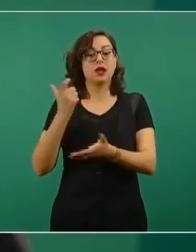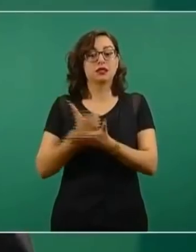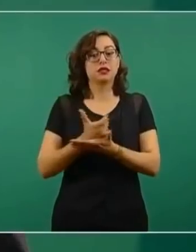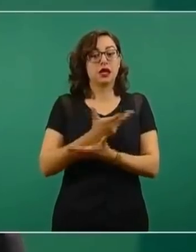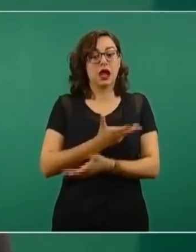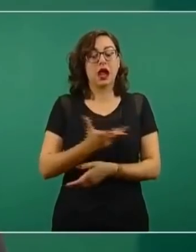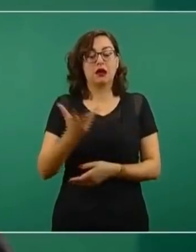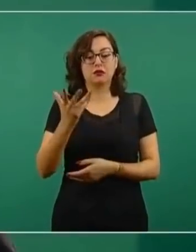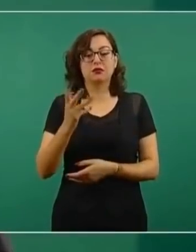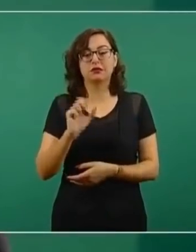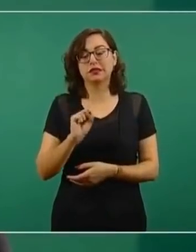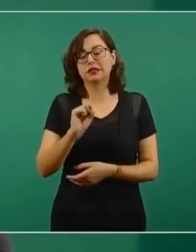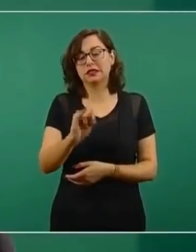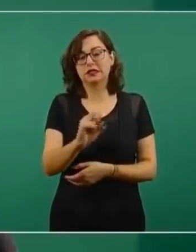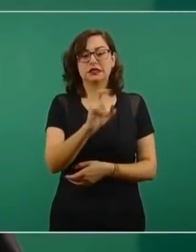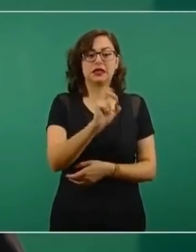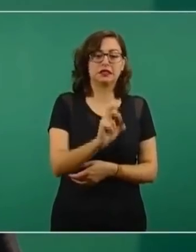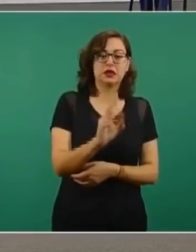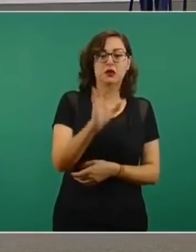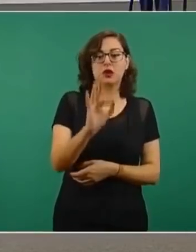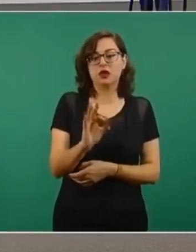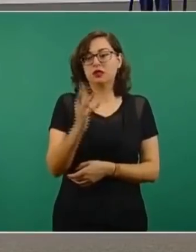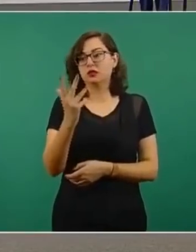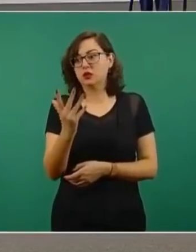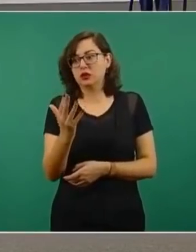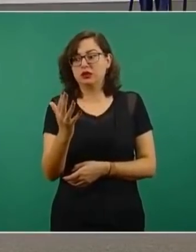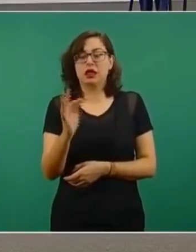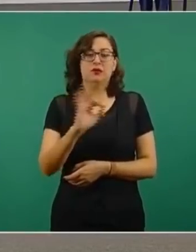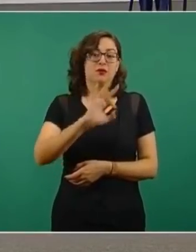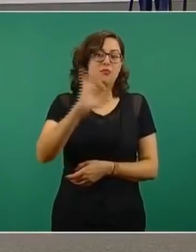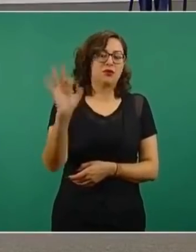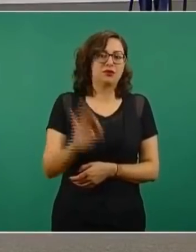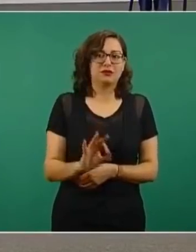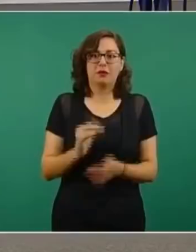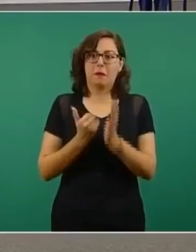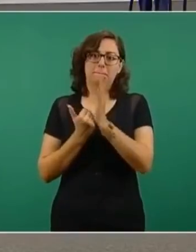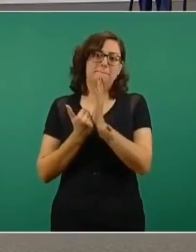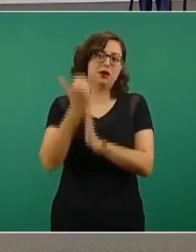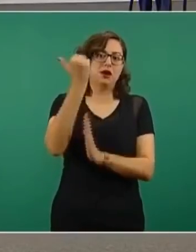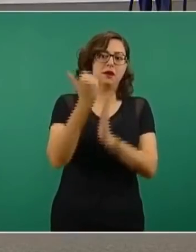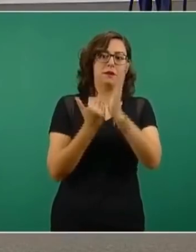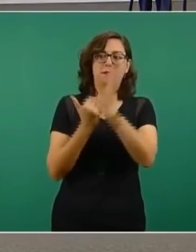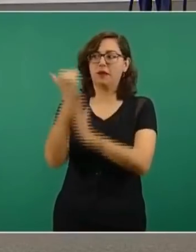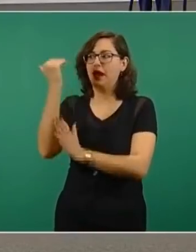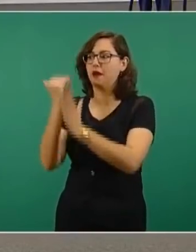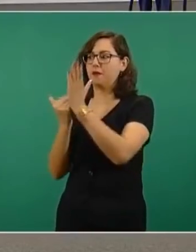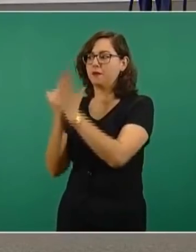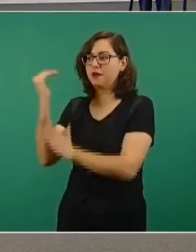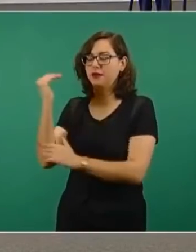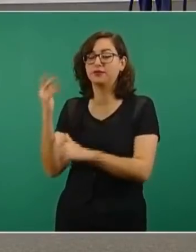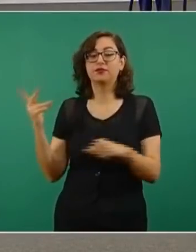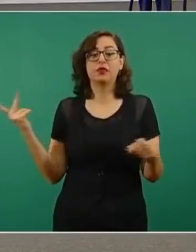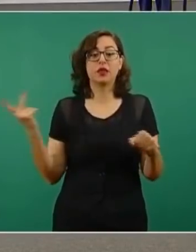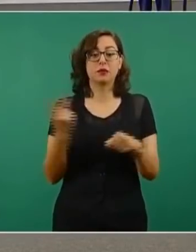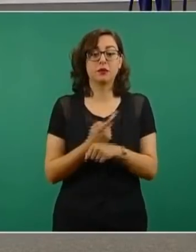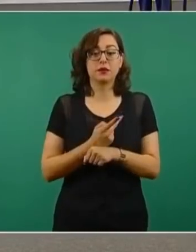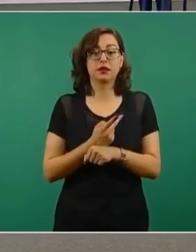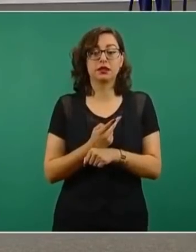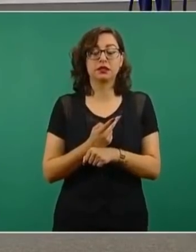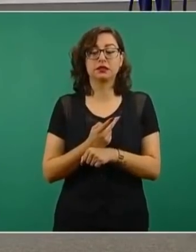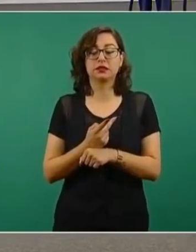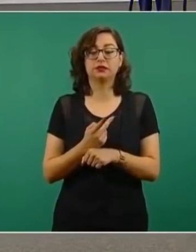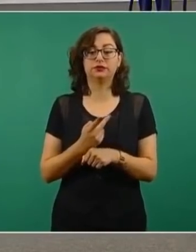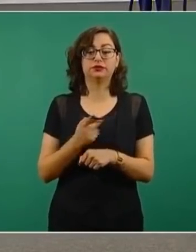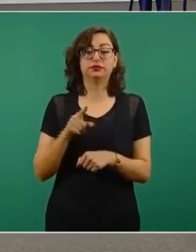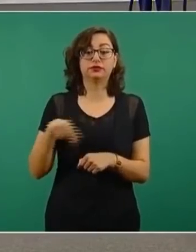30, 40, 50, pues bueno, pueden haber experimentados hasta un 100%, pero no asociados a que hayan brincado la tarifa doméstica de alto consumo.